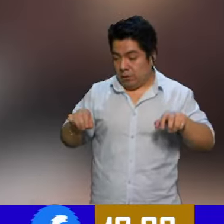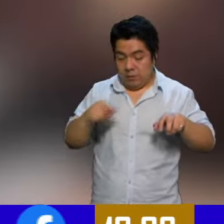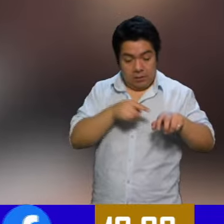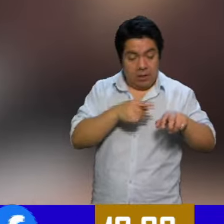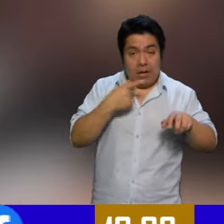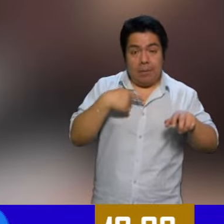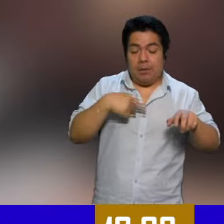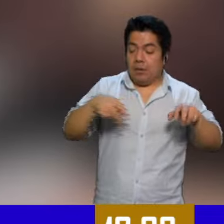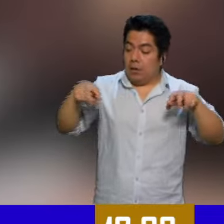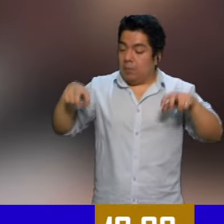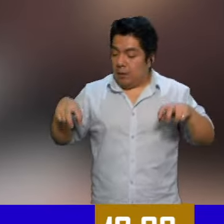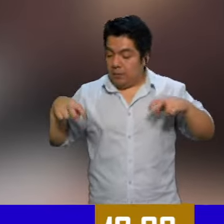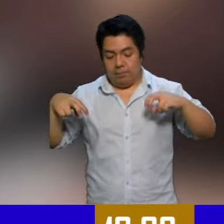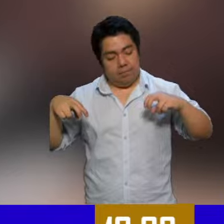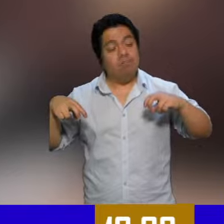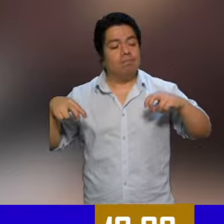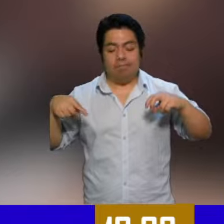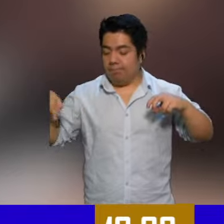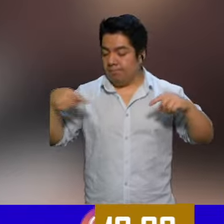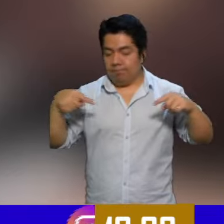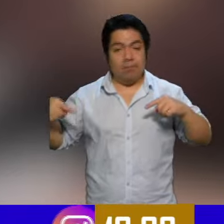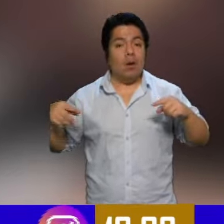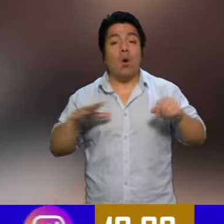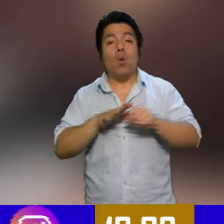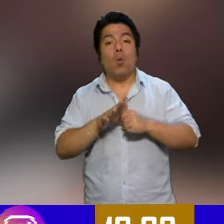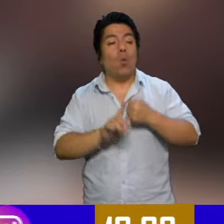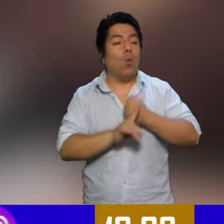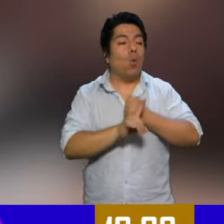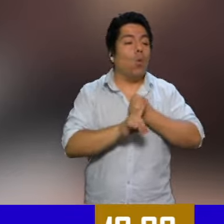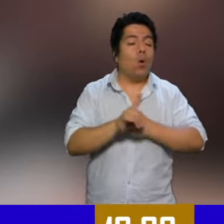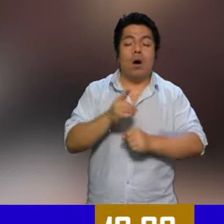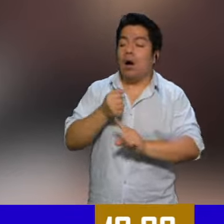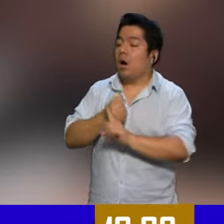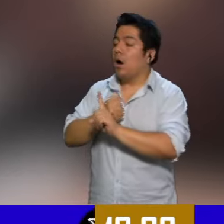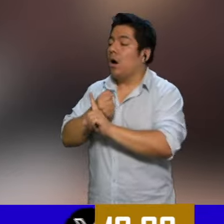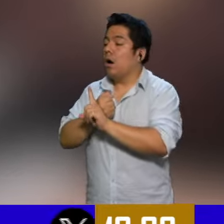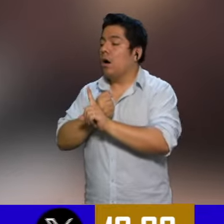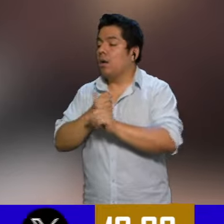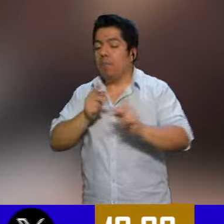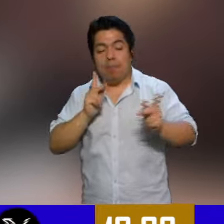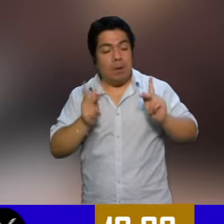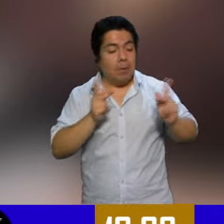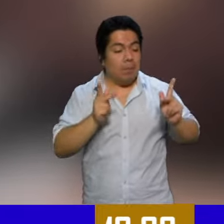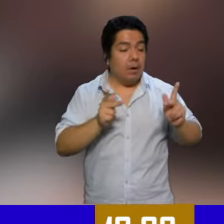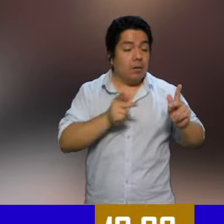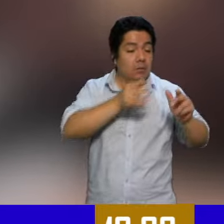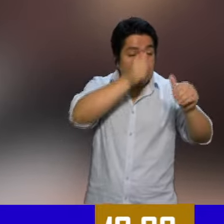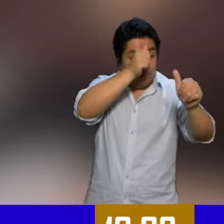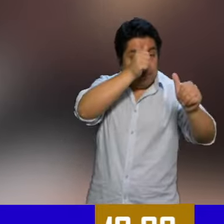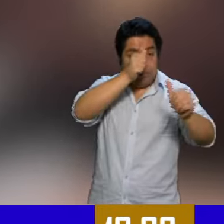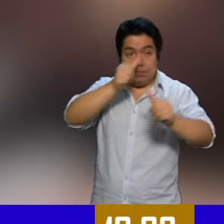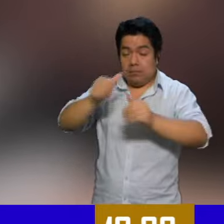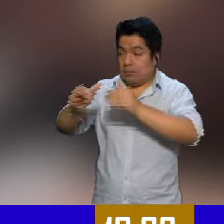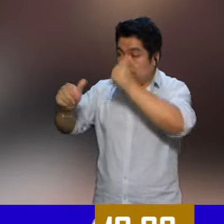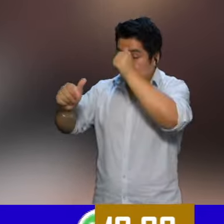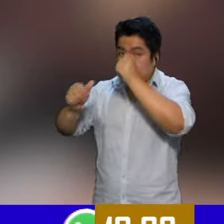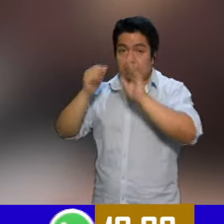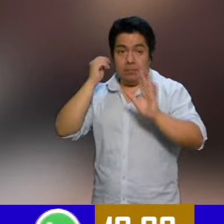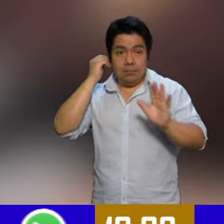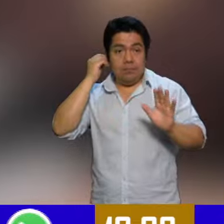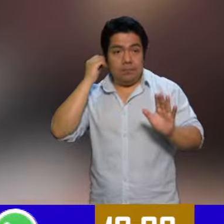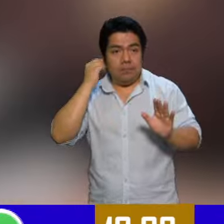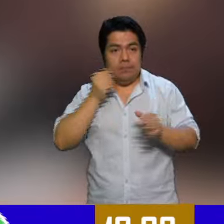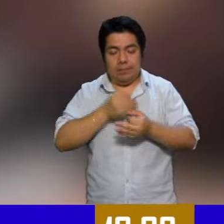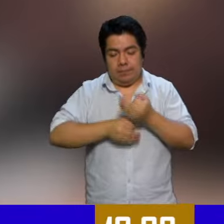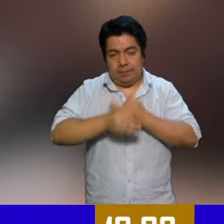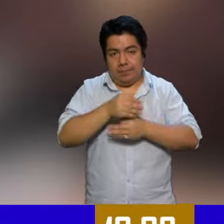contribuyente y a ver cuáles son las observaciones. Busquemos consensos y sobre eso se firma un acuerdo conclusivo en el cual se